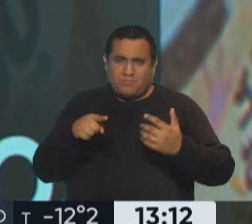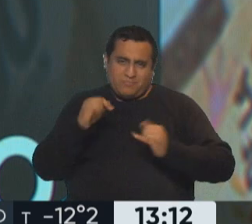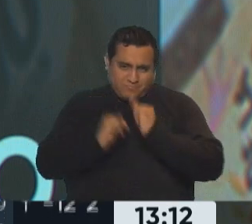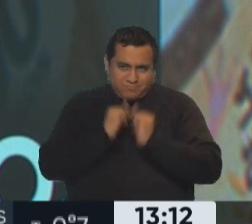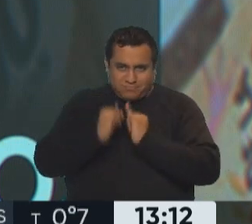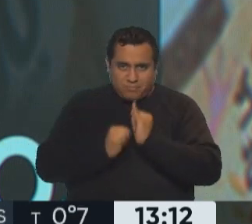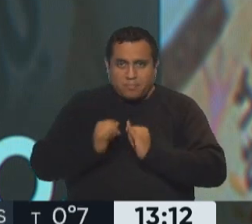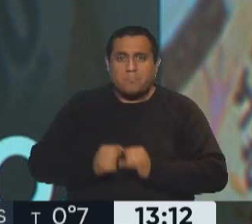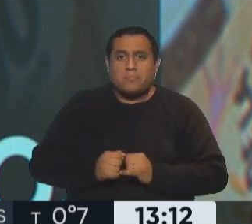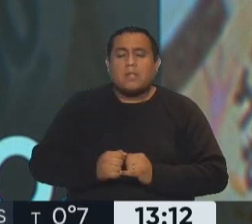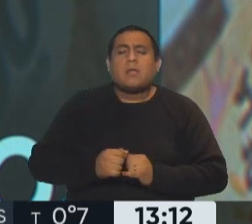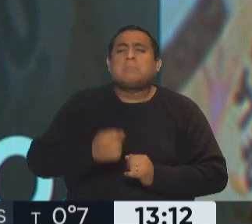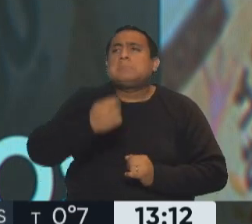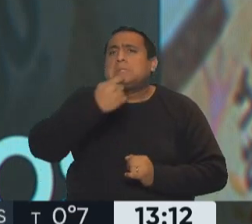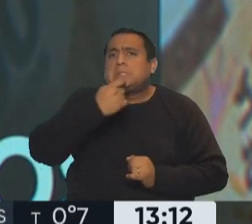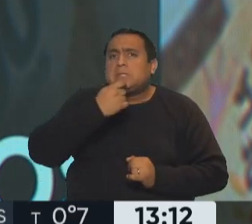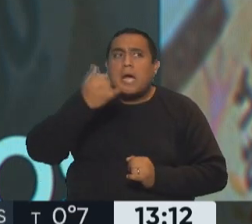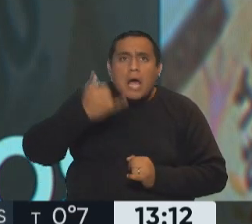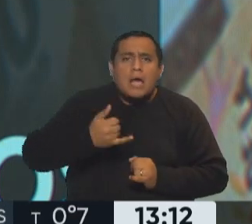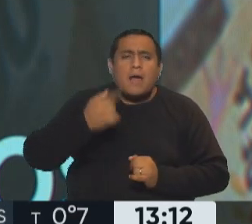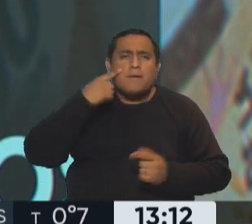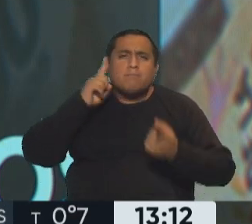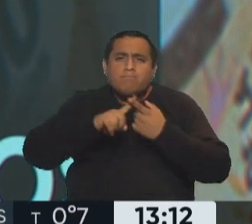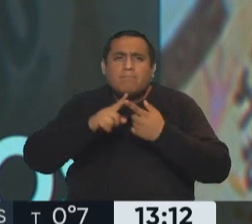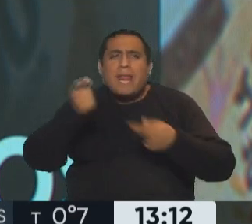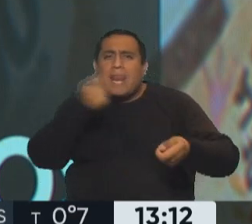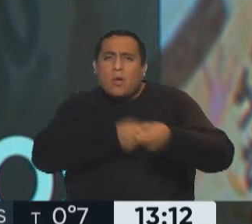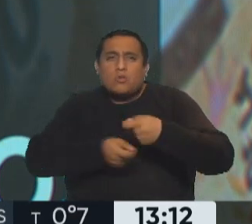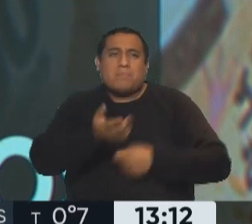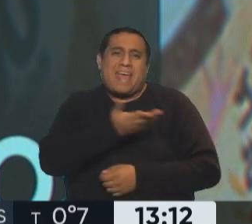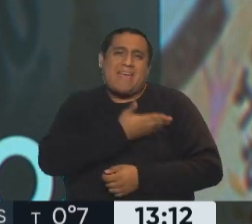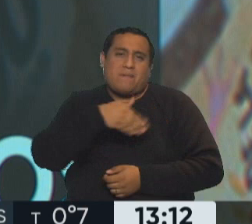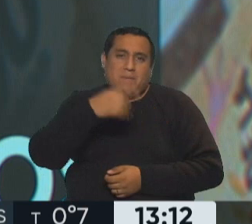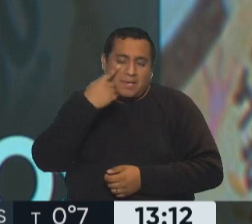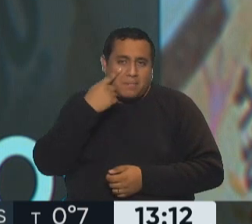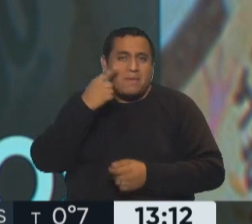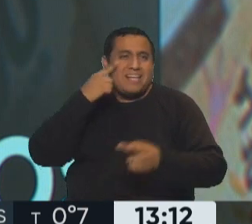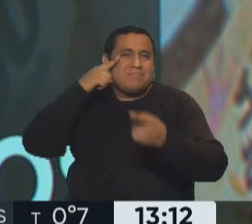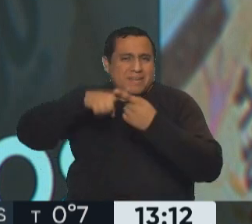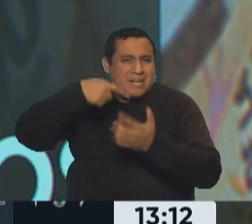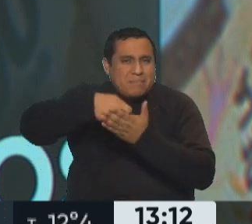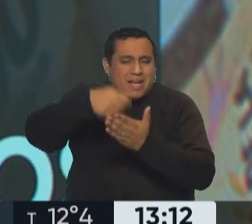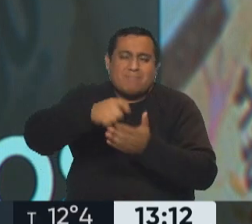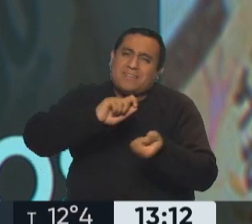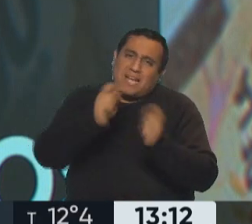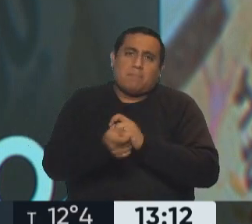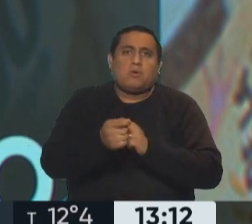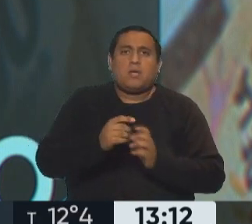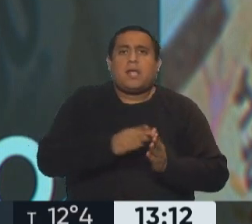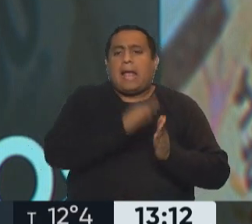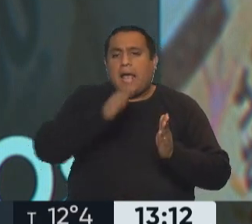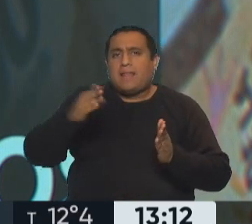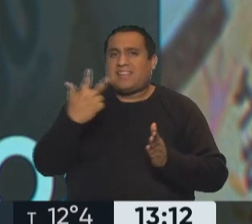Bueno, si existe algún tipo de negociación con el fondo para modificar las metas, no ya las trimestrales, en este caso se